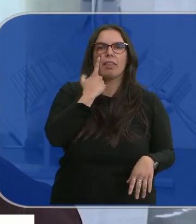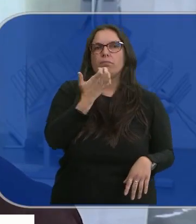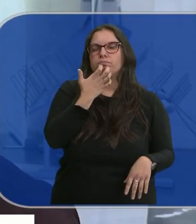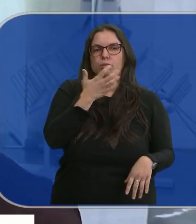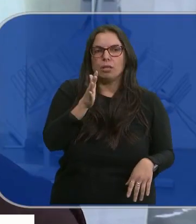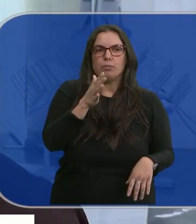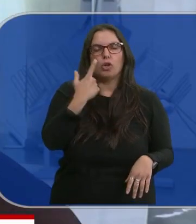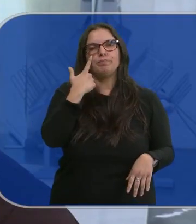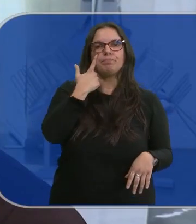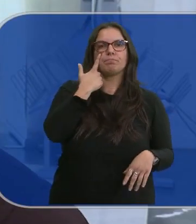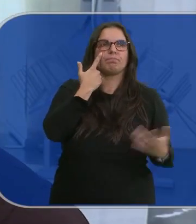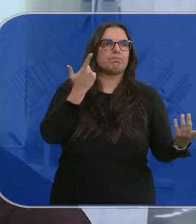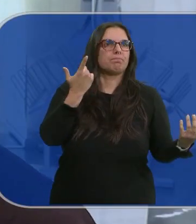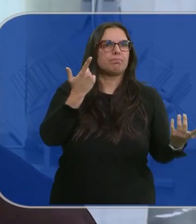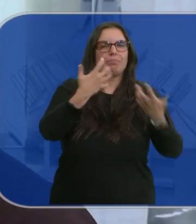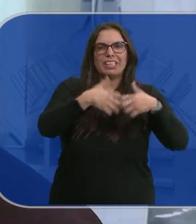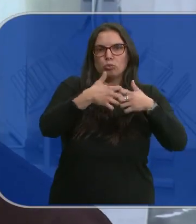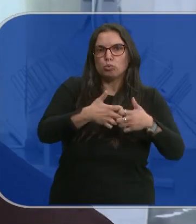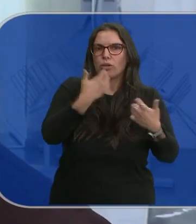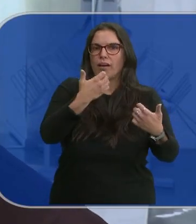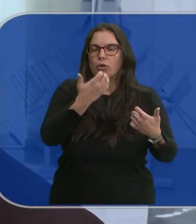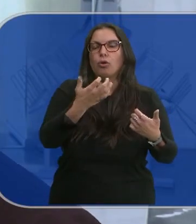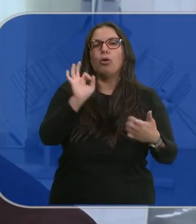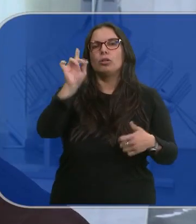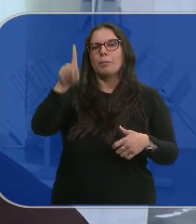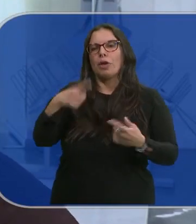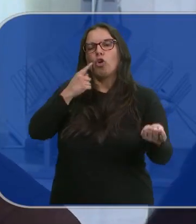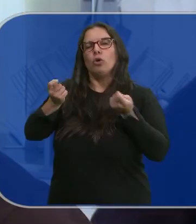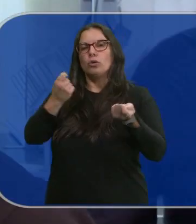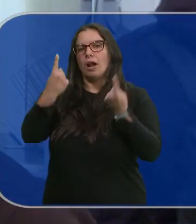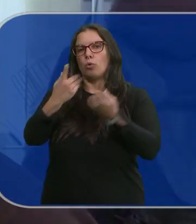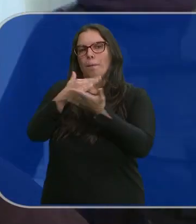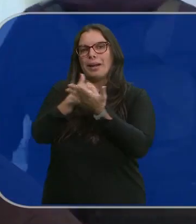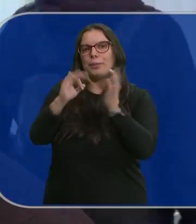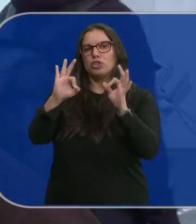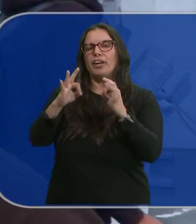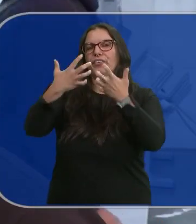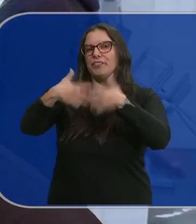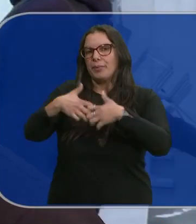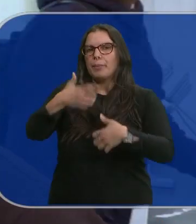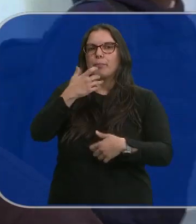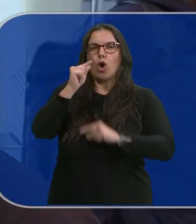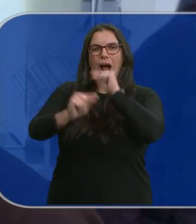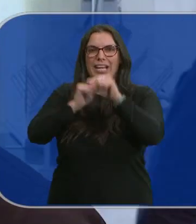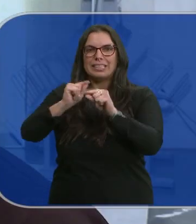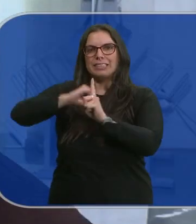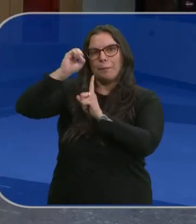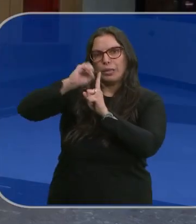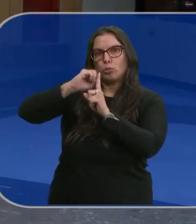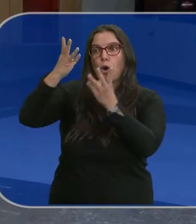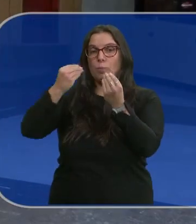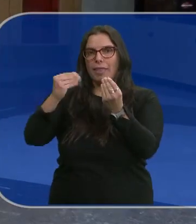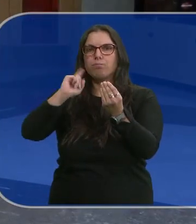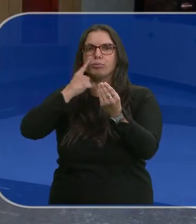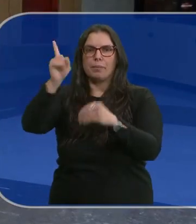puede ser un segurata de alguna industria o también para controlar algunos parámetros en alguna fábrica, por ejemplo de gases, temperatura y humedad.